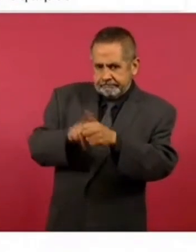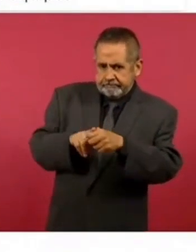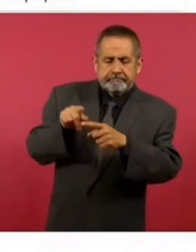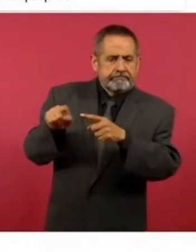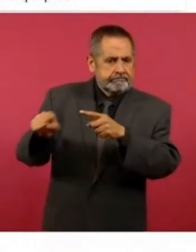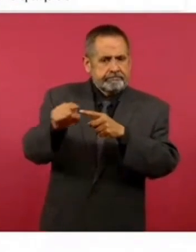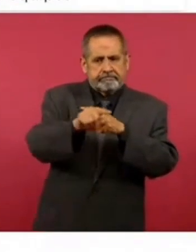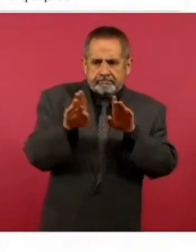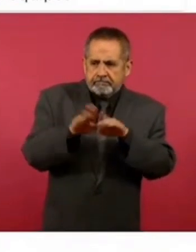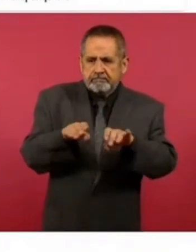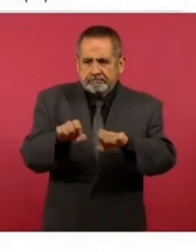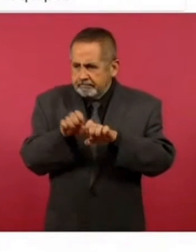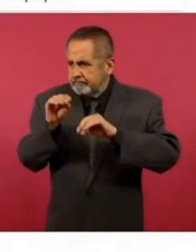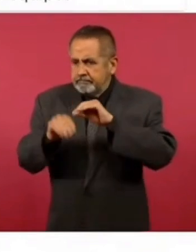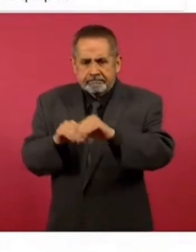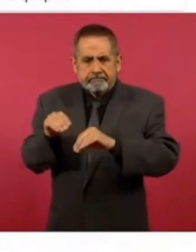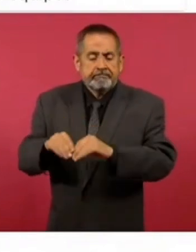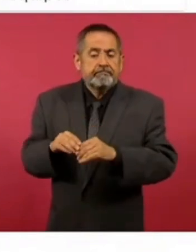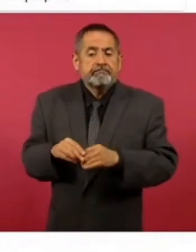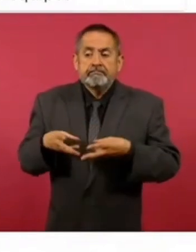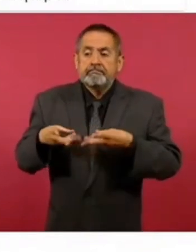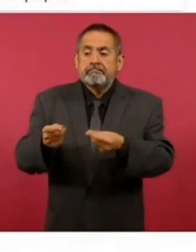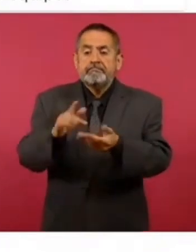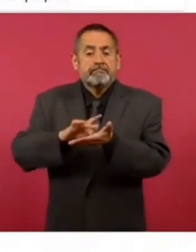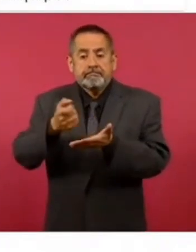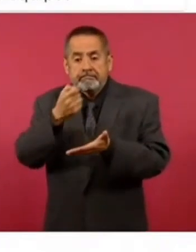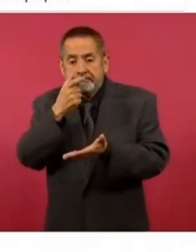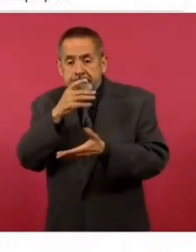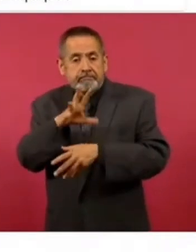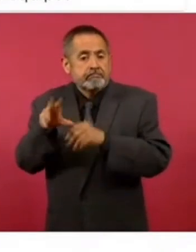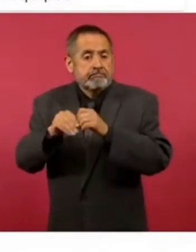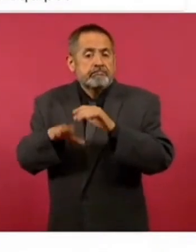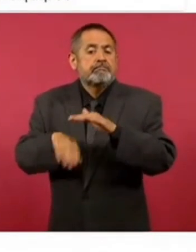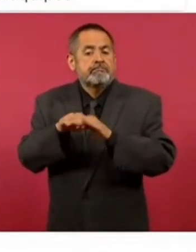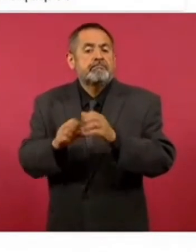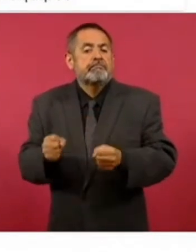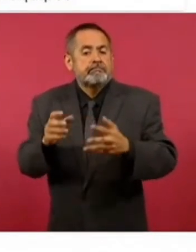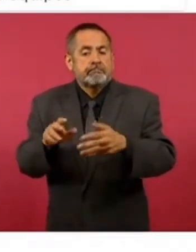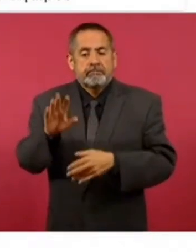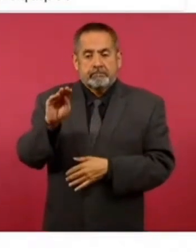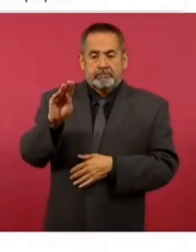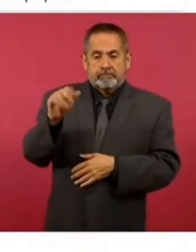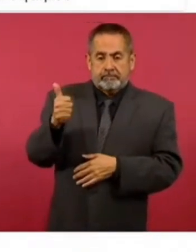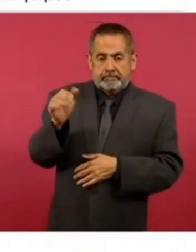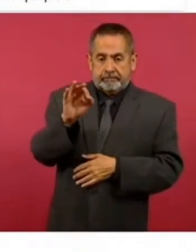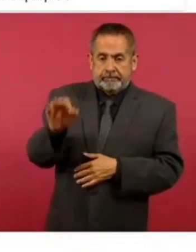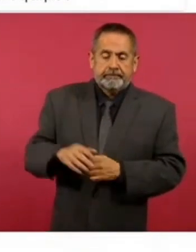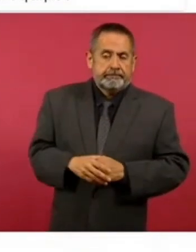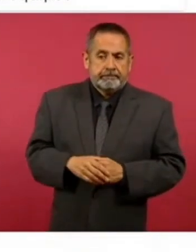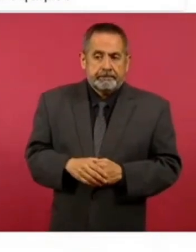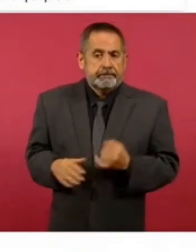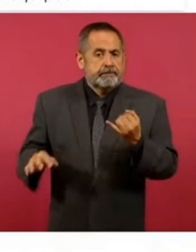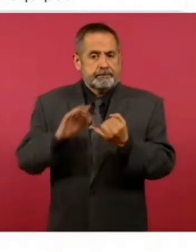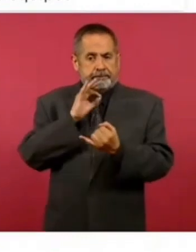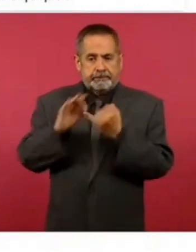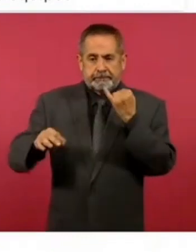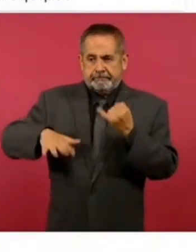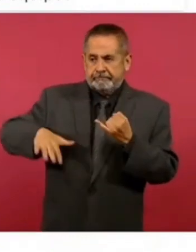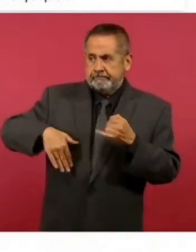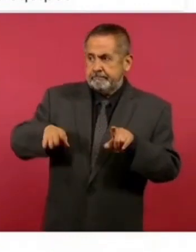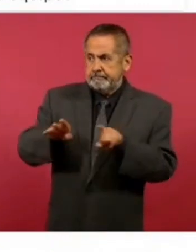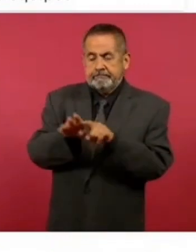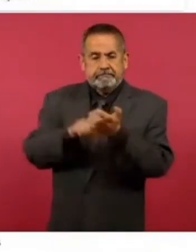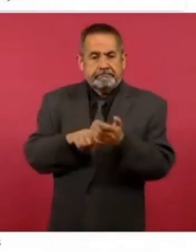en conservación como en equipo, y el abasto de medicamentos reporta en Michoacán un 96%. Y el último de los estados, el más reciente,